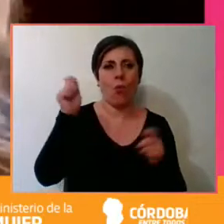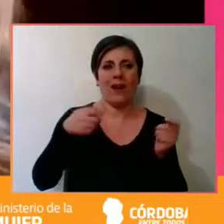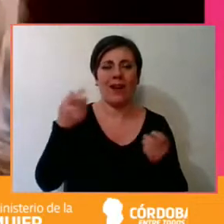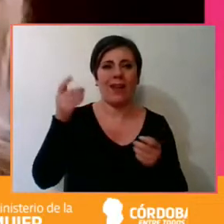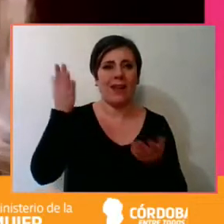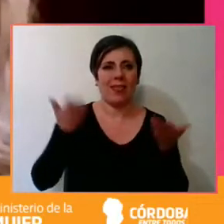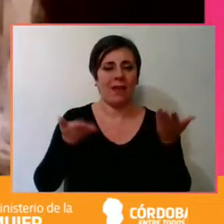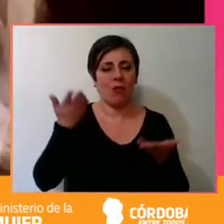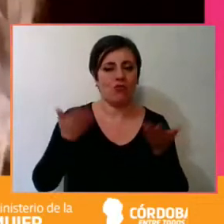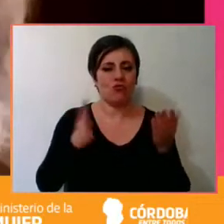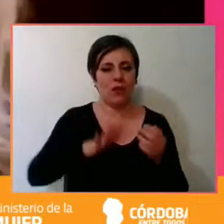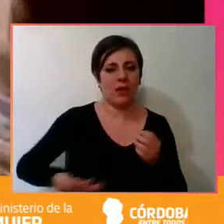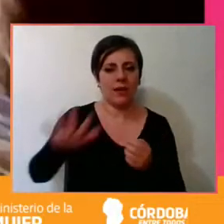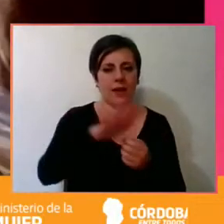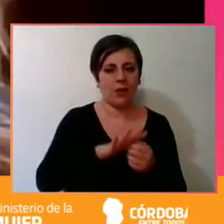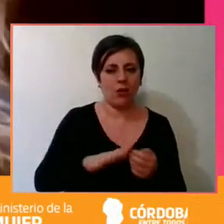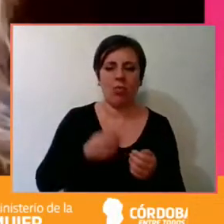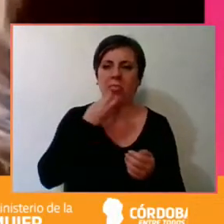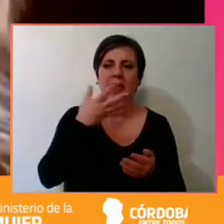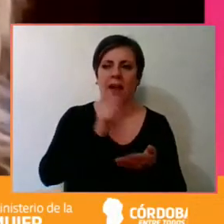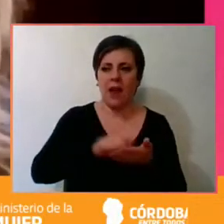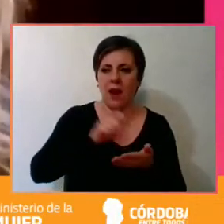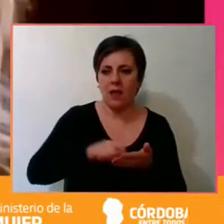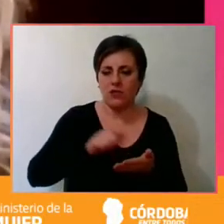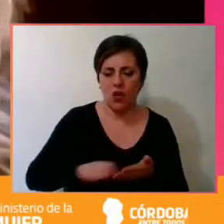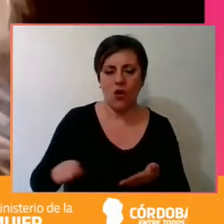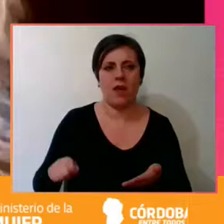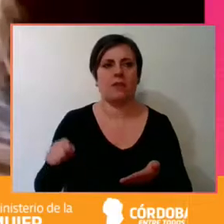diversa naturaleza, declaraciones,